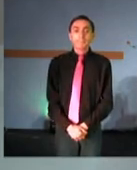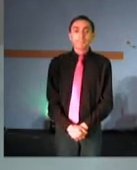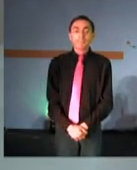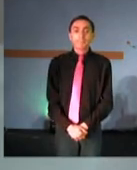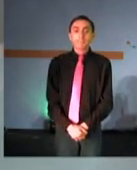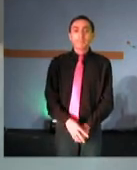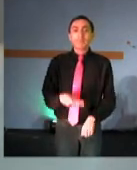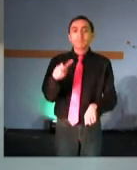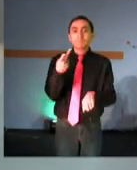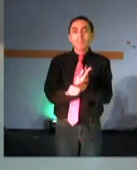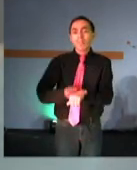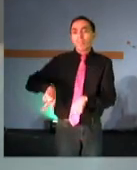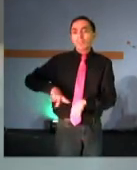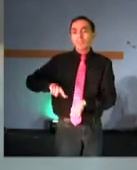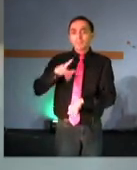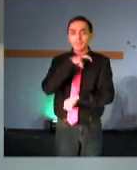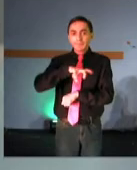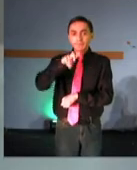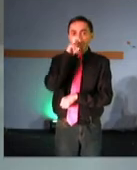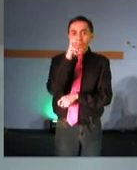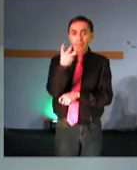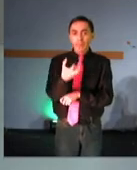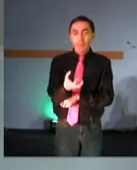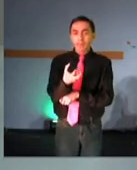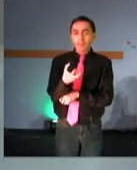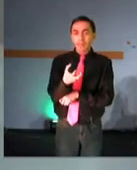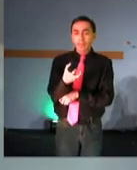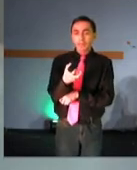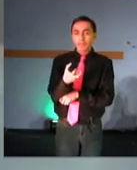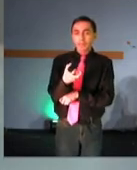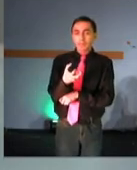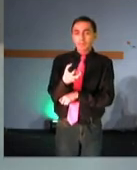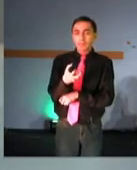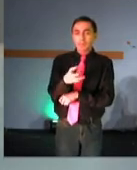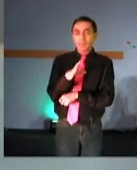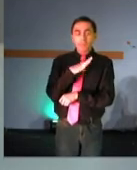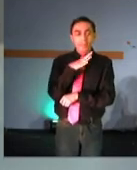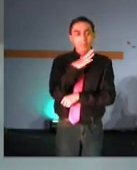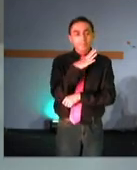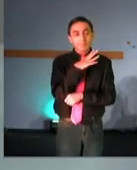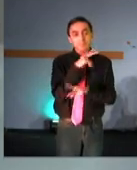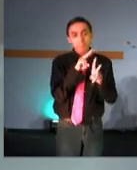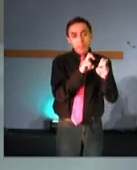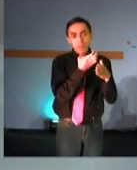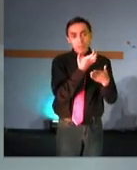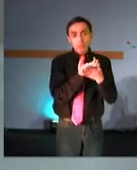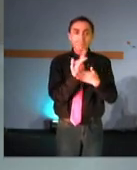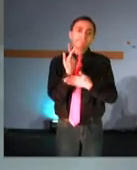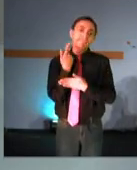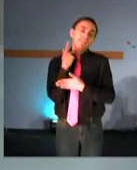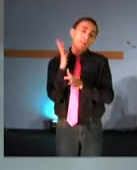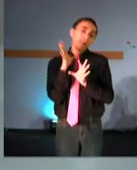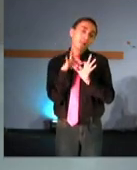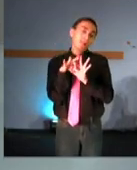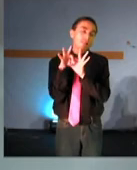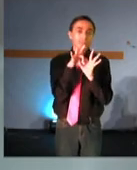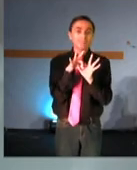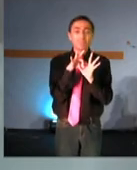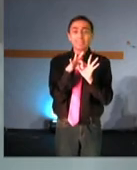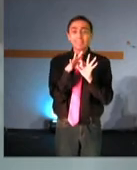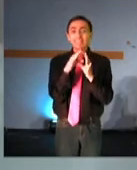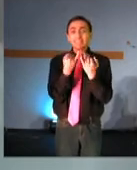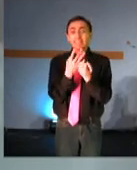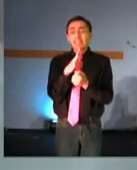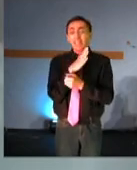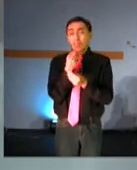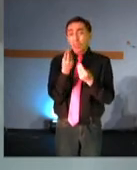las dictaduras, los autoritarismos, la fusión entre el poder económico y el poder político siguen en muchos